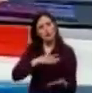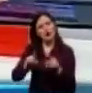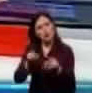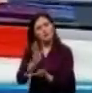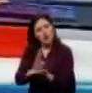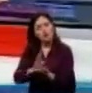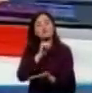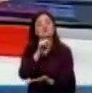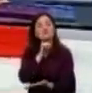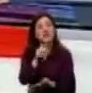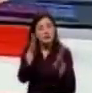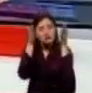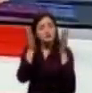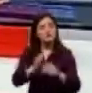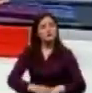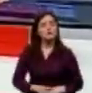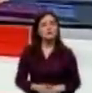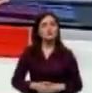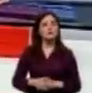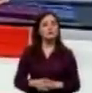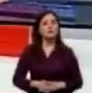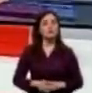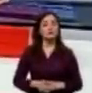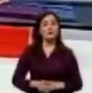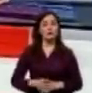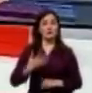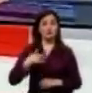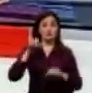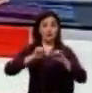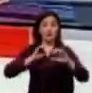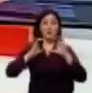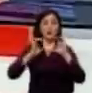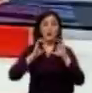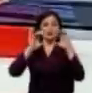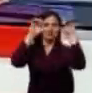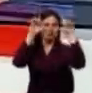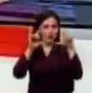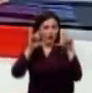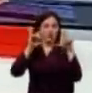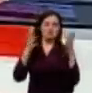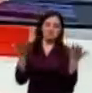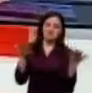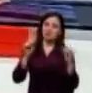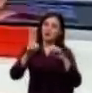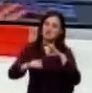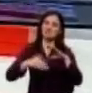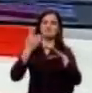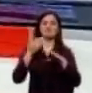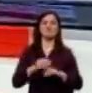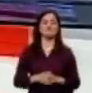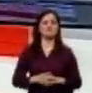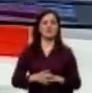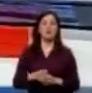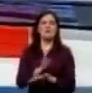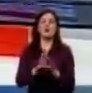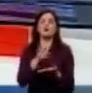a todos los barrios que han sido afectados por este fuerte invierno. No olvide comunicarse con nosotros, enviarnos sus fotografías y también contarnos